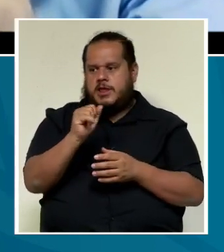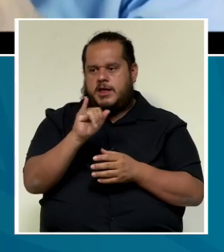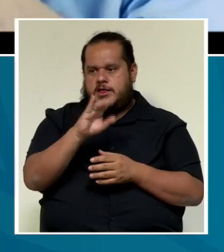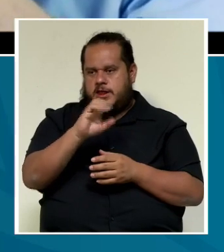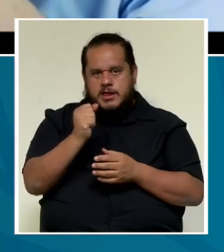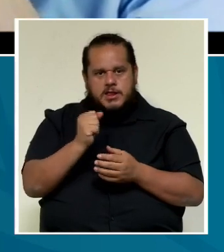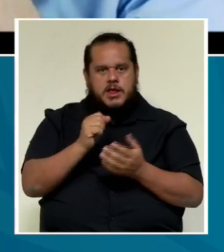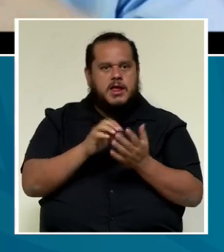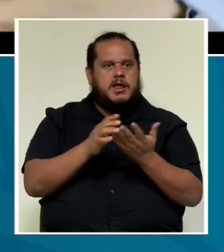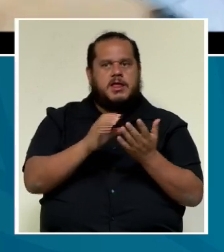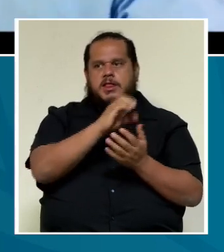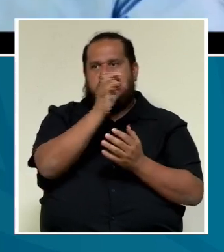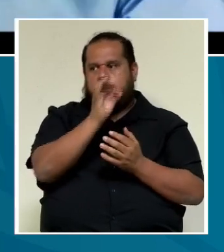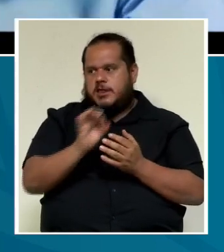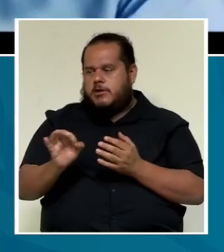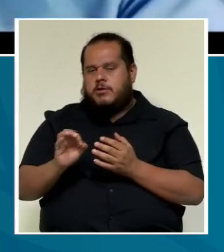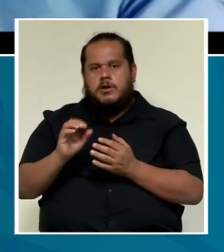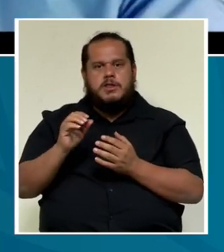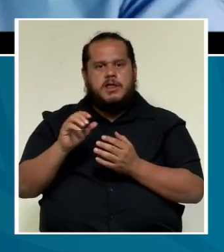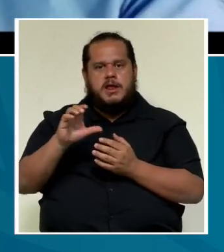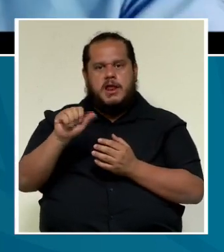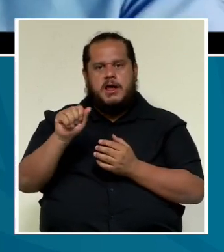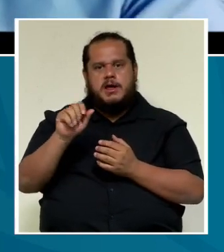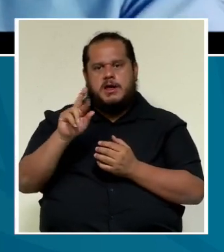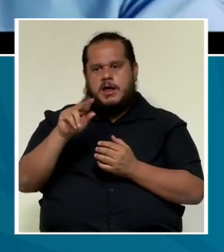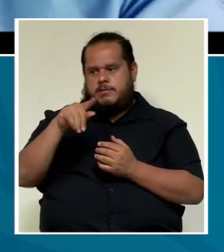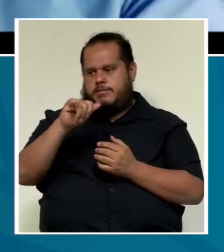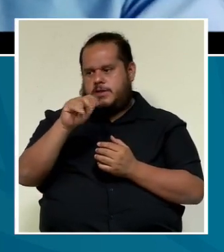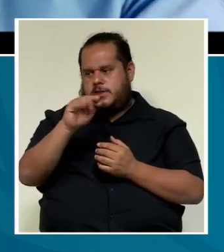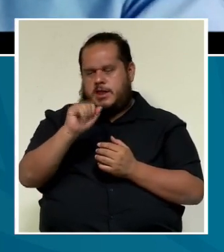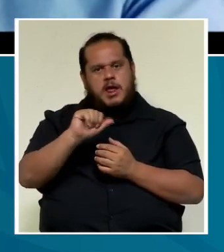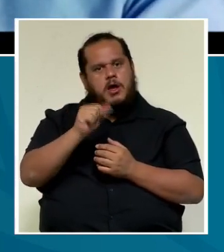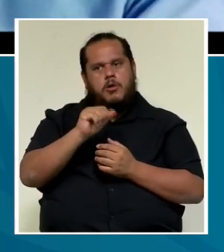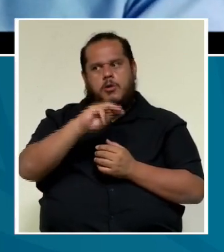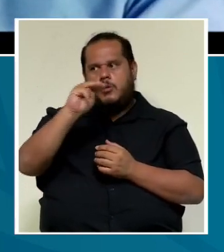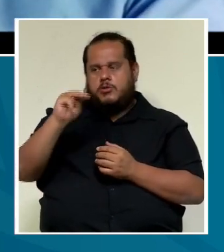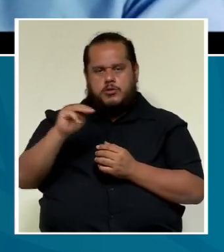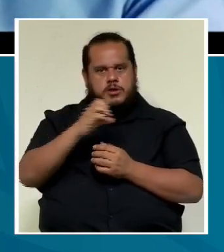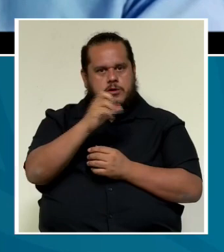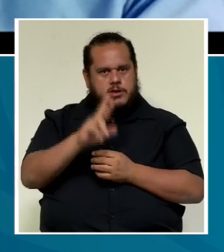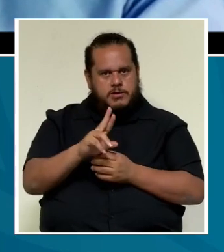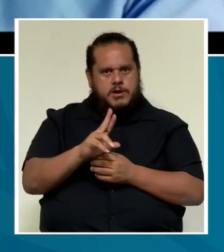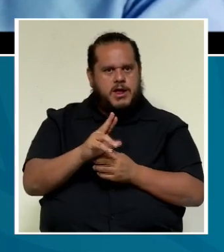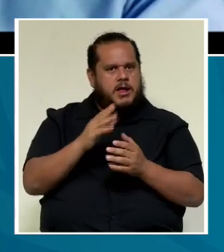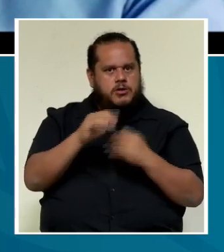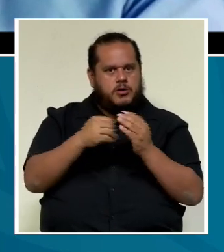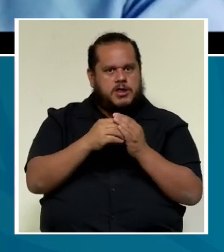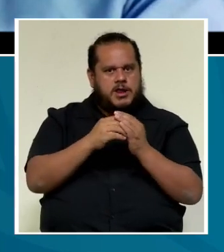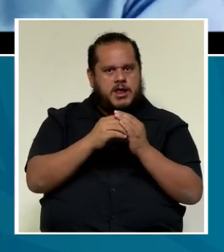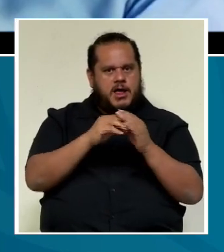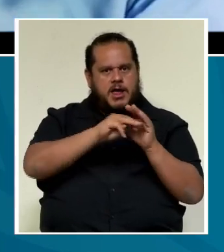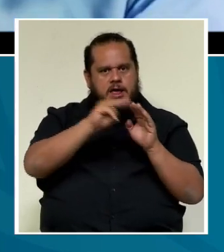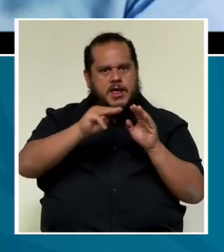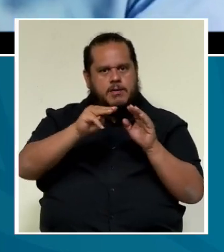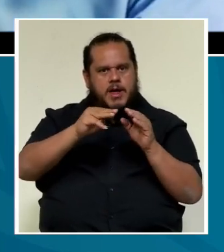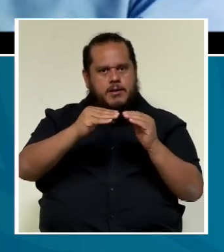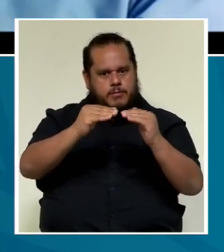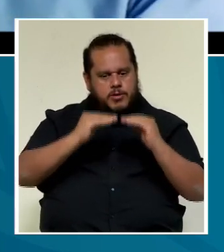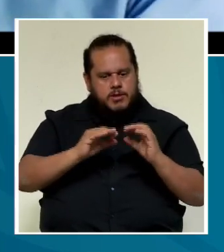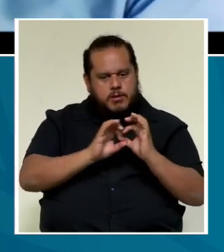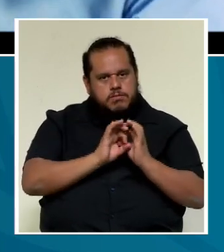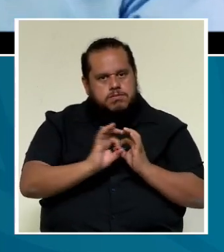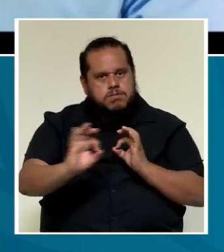los cerros de la Carpintera u otras geografías costarricenses, estarían submarinas. Sí, y